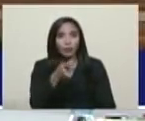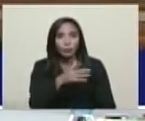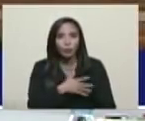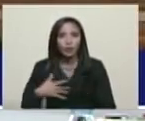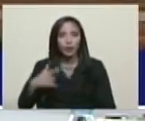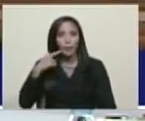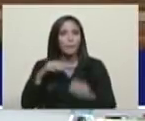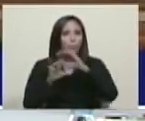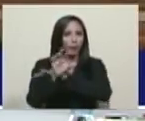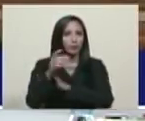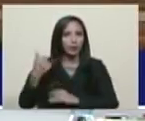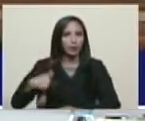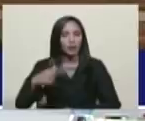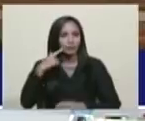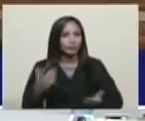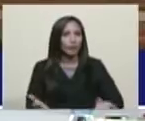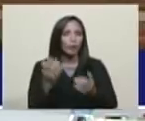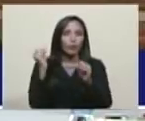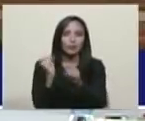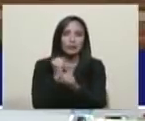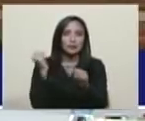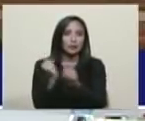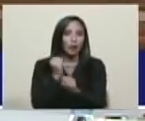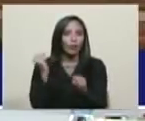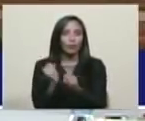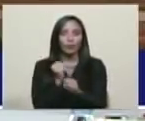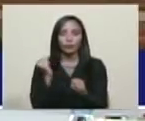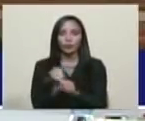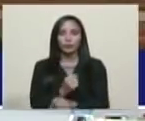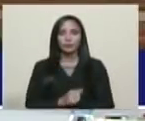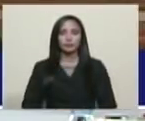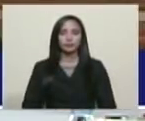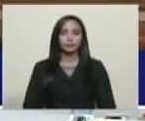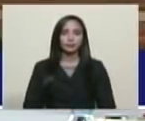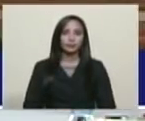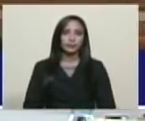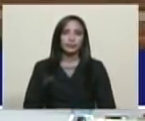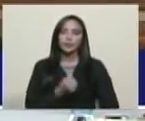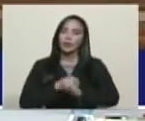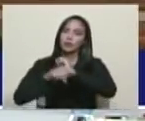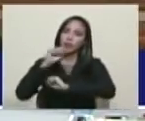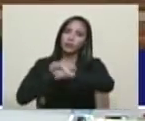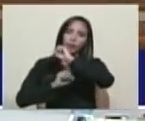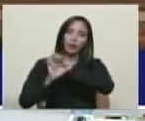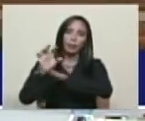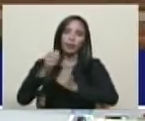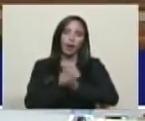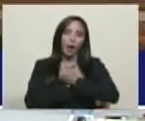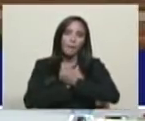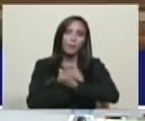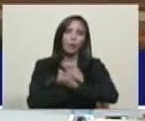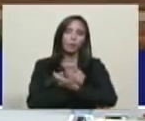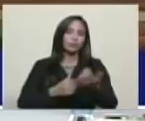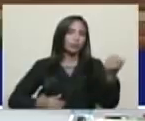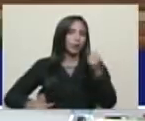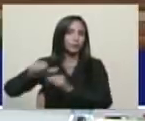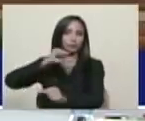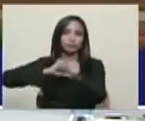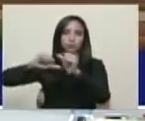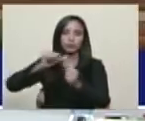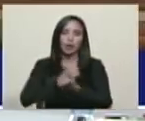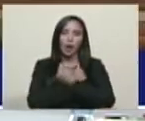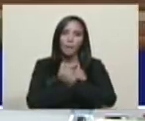patria, trabajo y más trabajo, lucha y más lucha, amor y más amor para